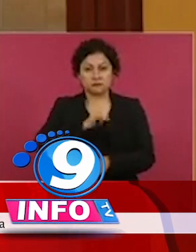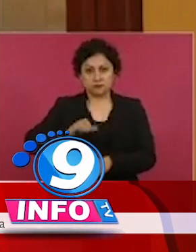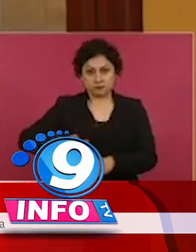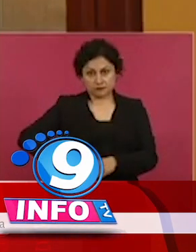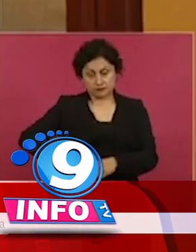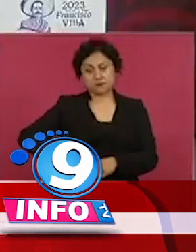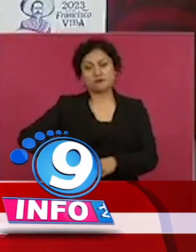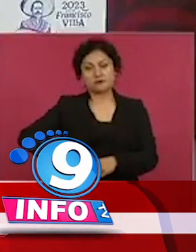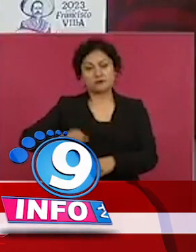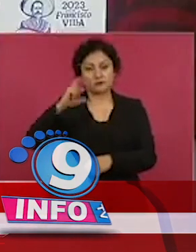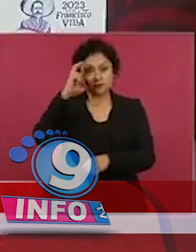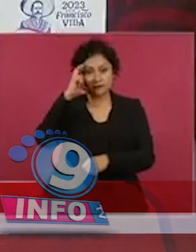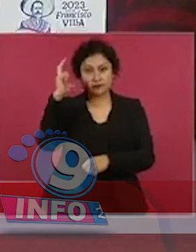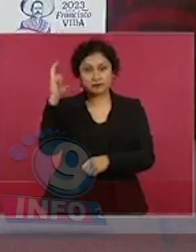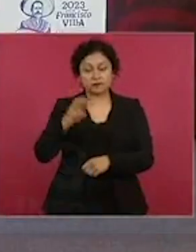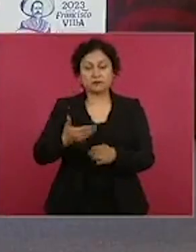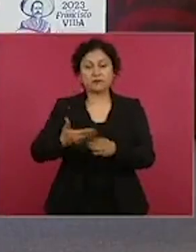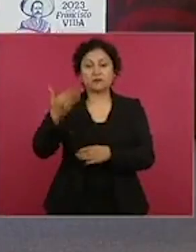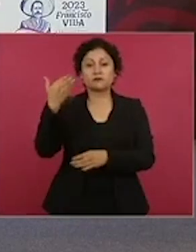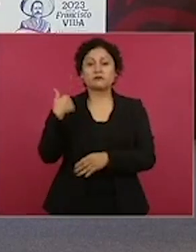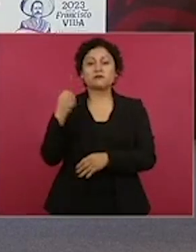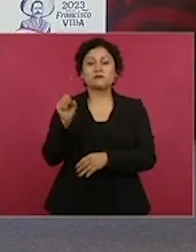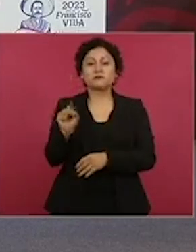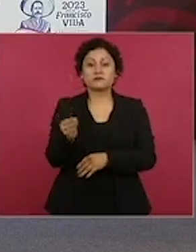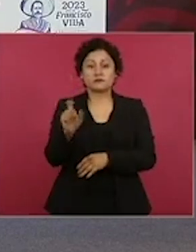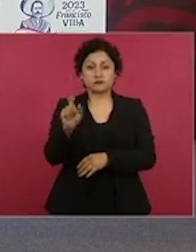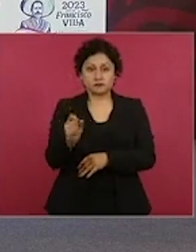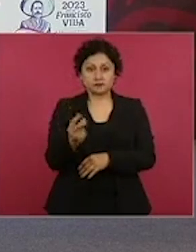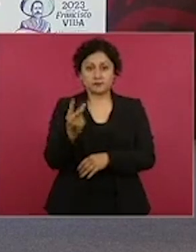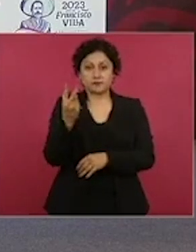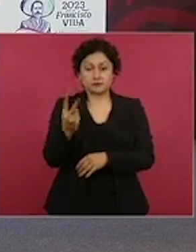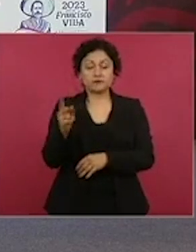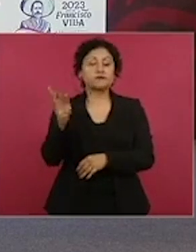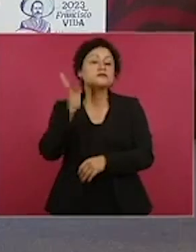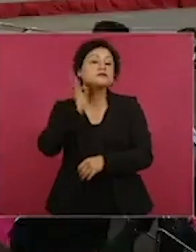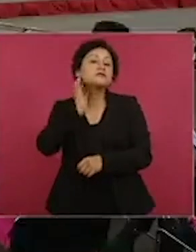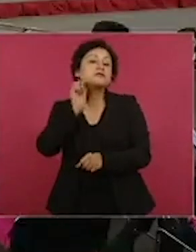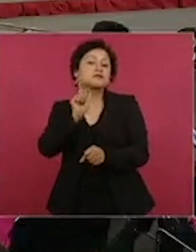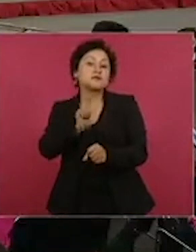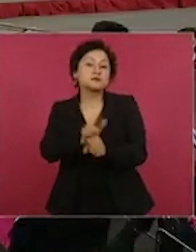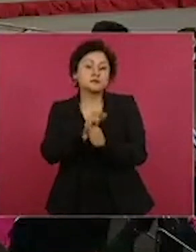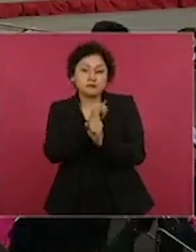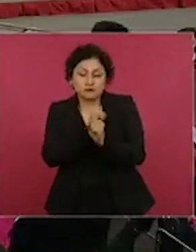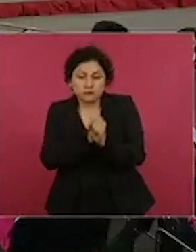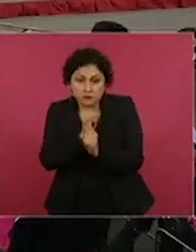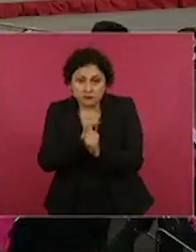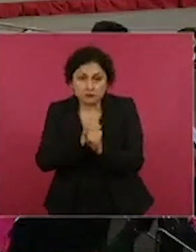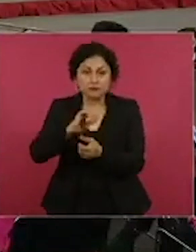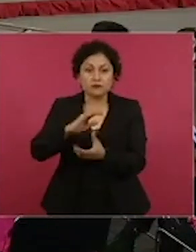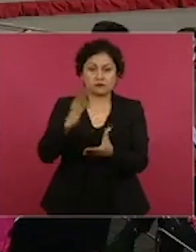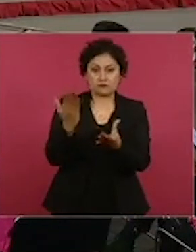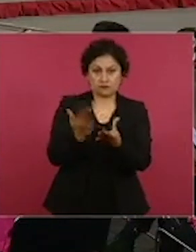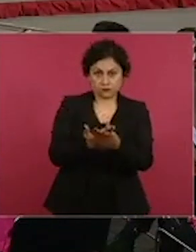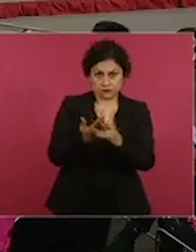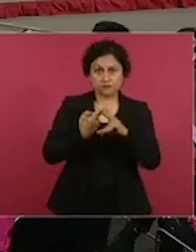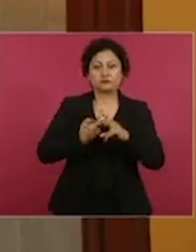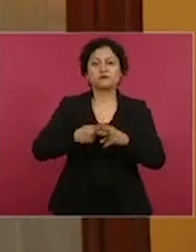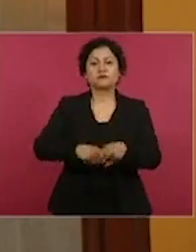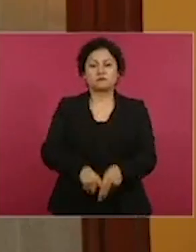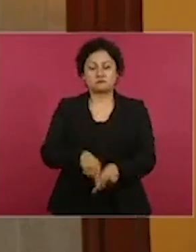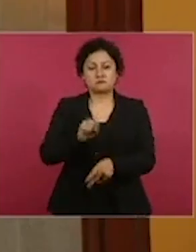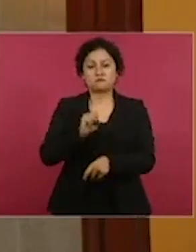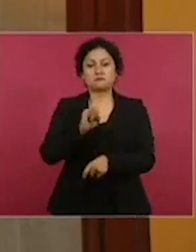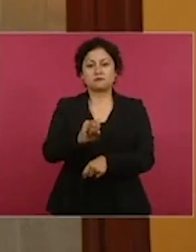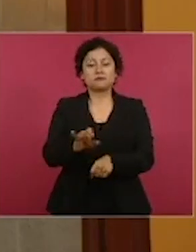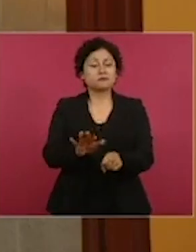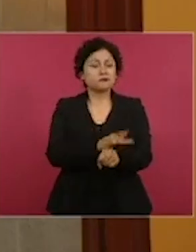pasado 22 de septiembre de acuerdo con las investigaciones de la fiscalía se inició una carpeta de inv luego de que el cuerpo